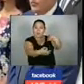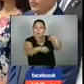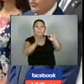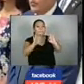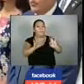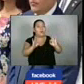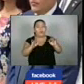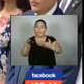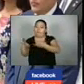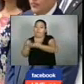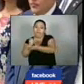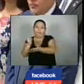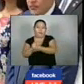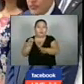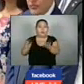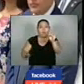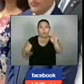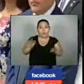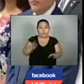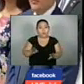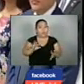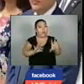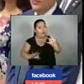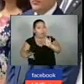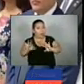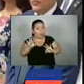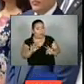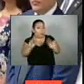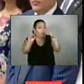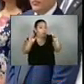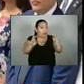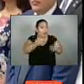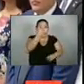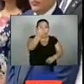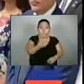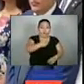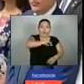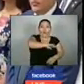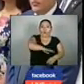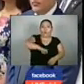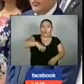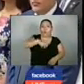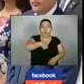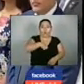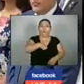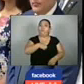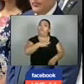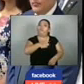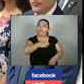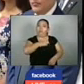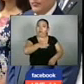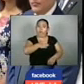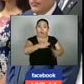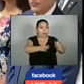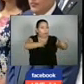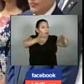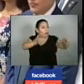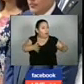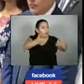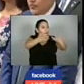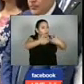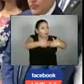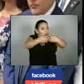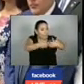una tributación justa. Sabemos que existen casos donde comerciantes por cuenta propia y grandes empresas que